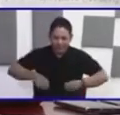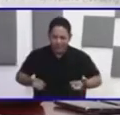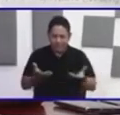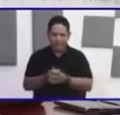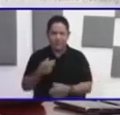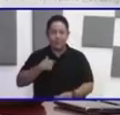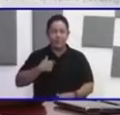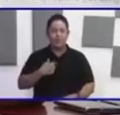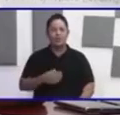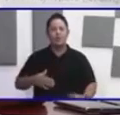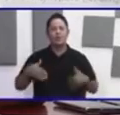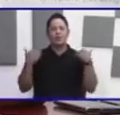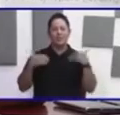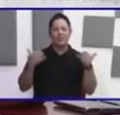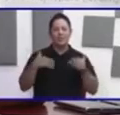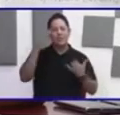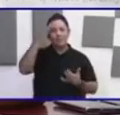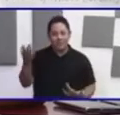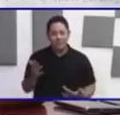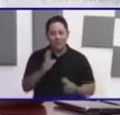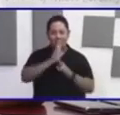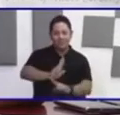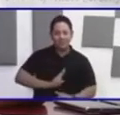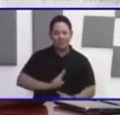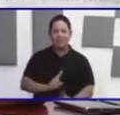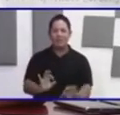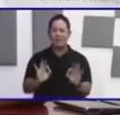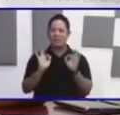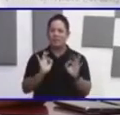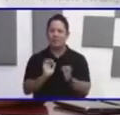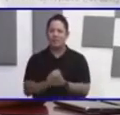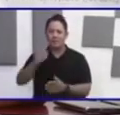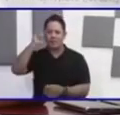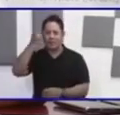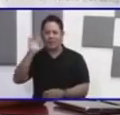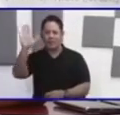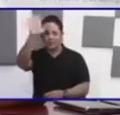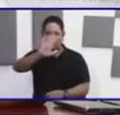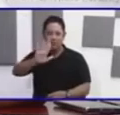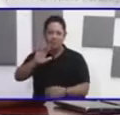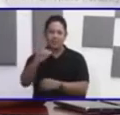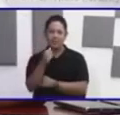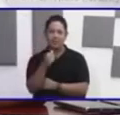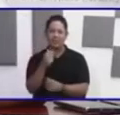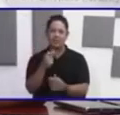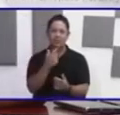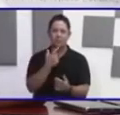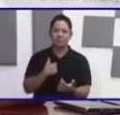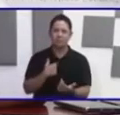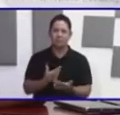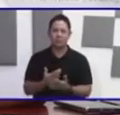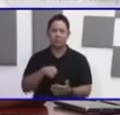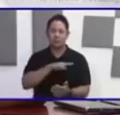una respuesta positiva en comisión de gobierno con aprobación o comisión